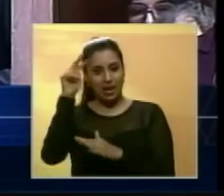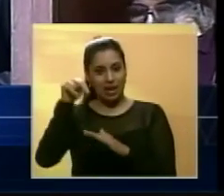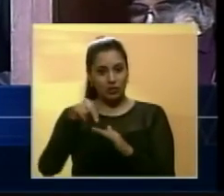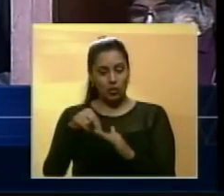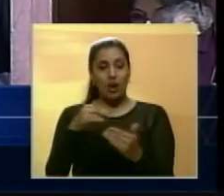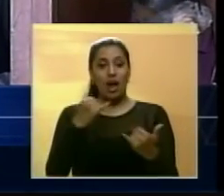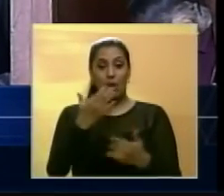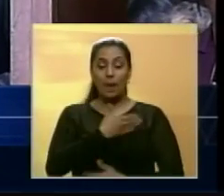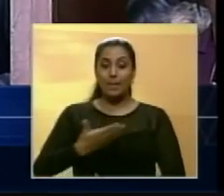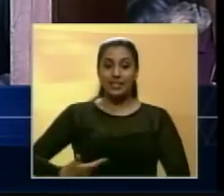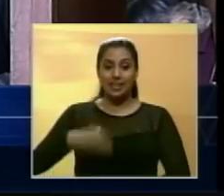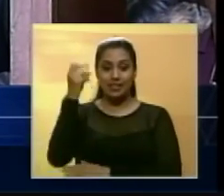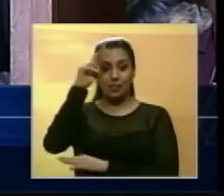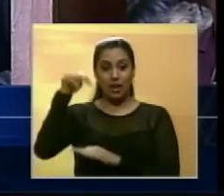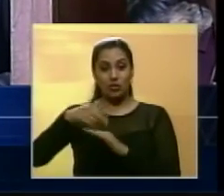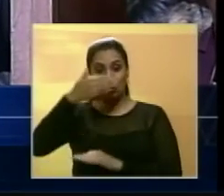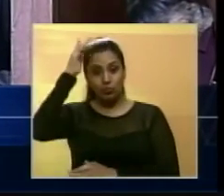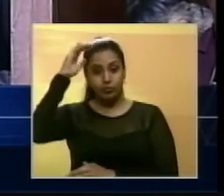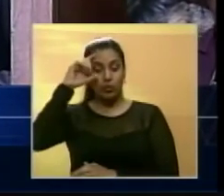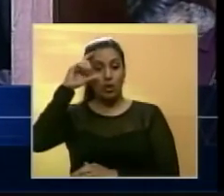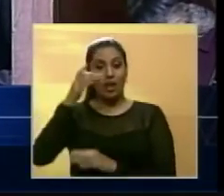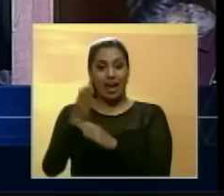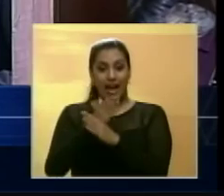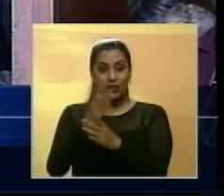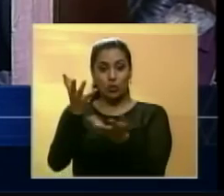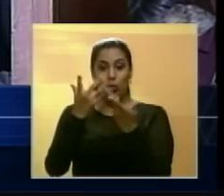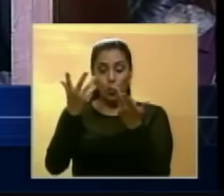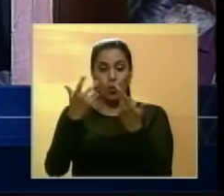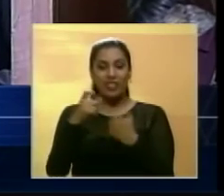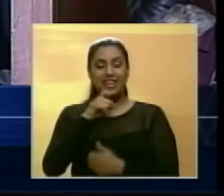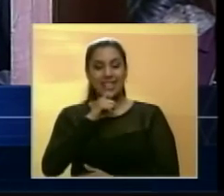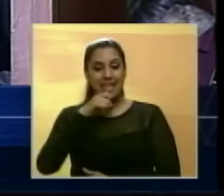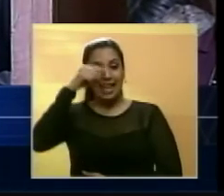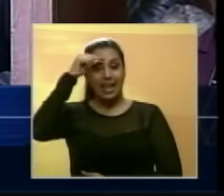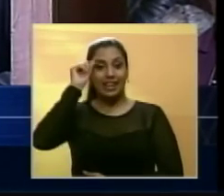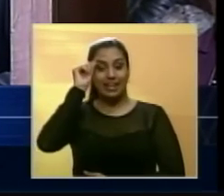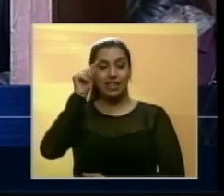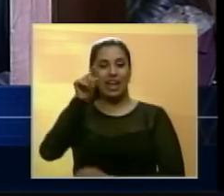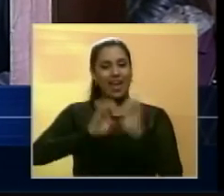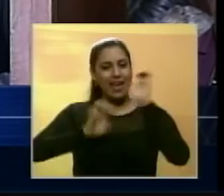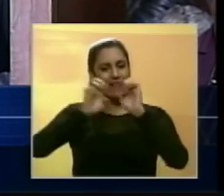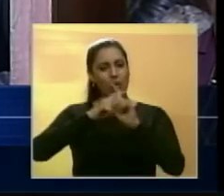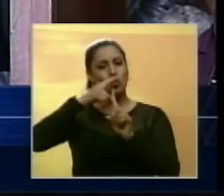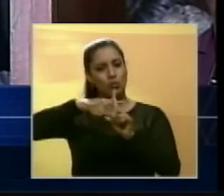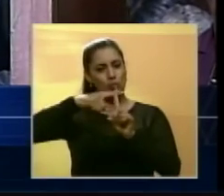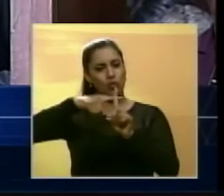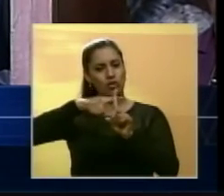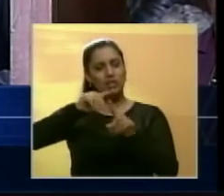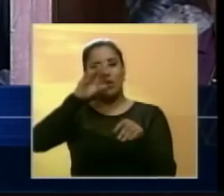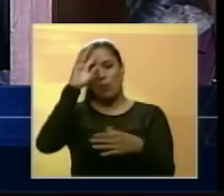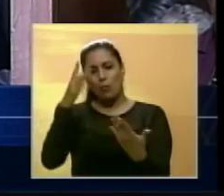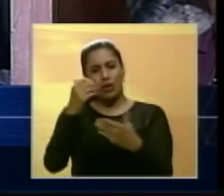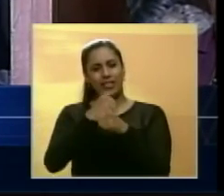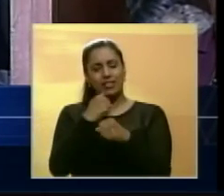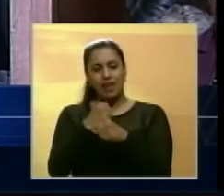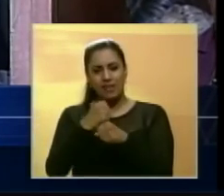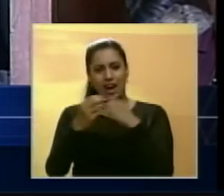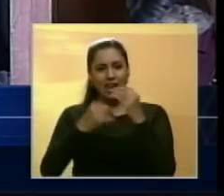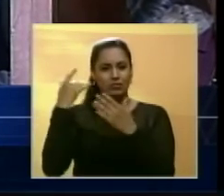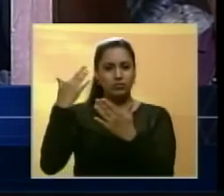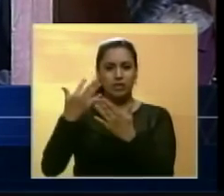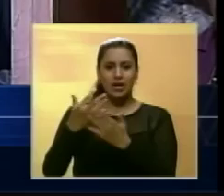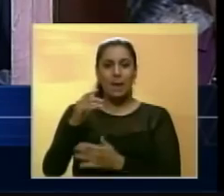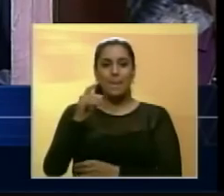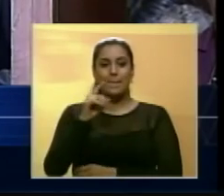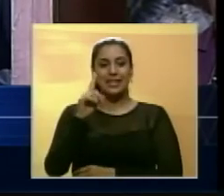Nacional. El presidente de la Asamblea Nacional, como tú afirmaste, Andrina, hizo una evaluación positiva del trabajo realizado durante los